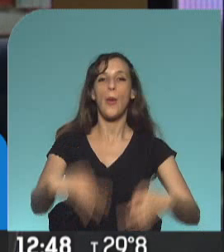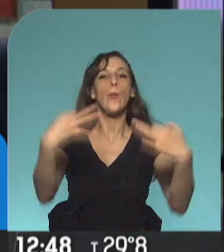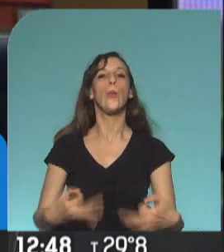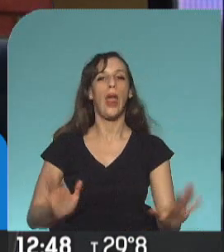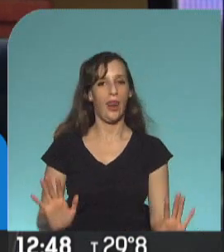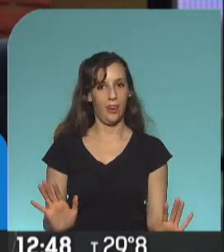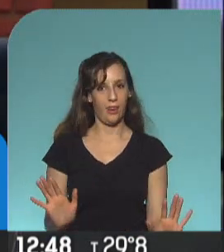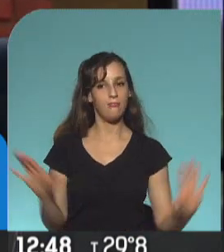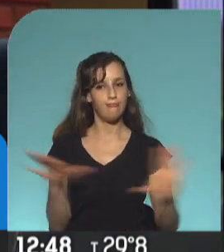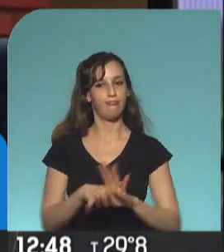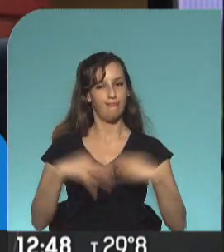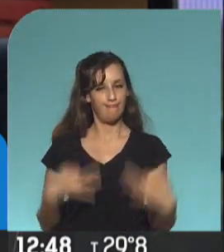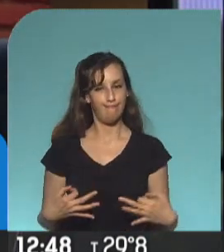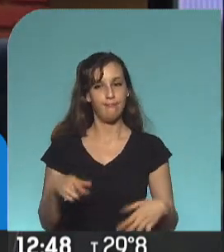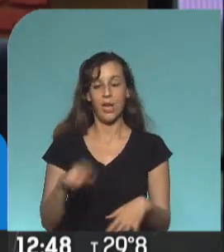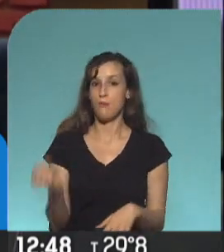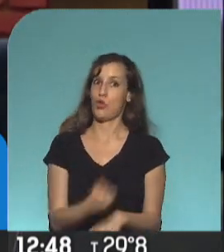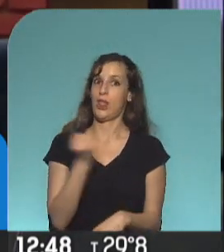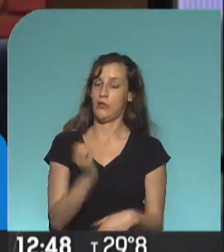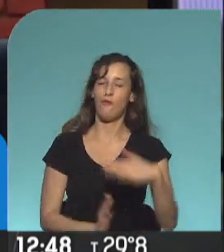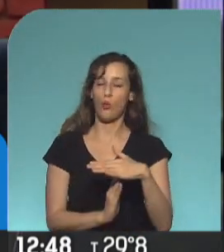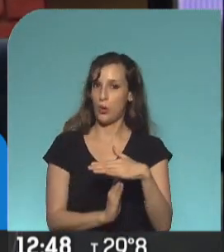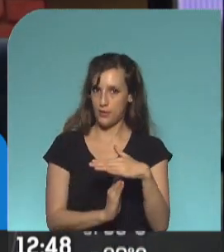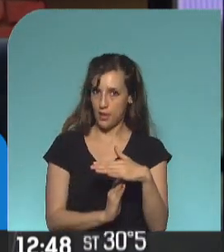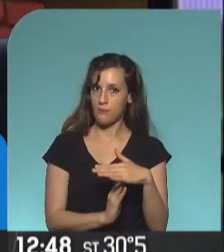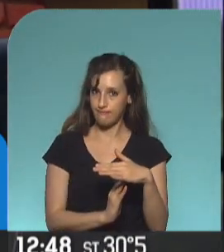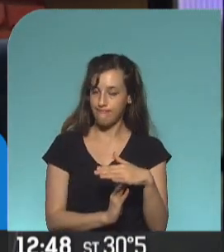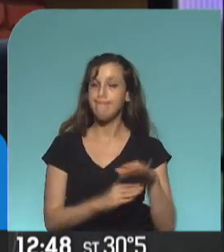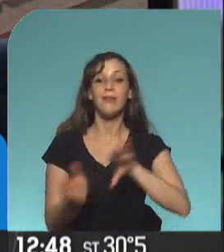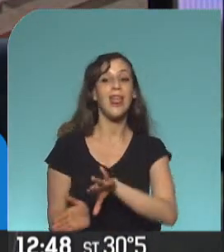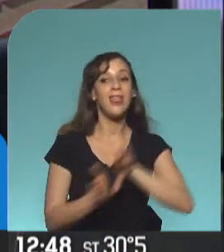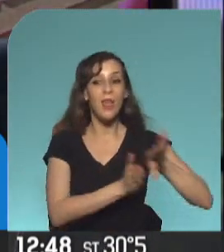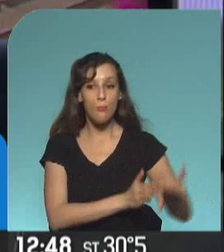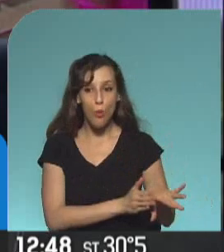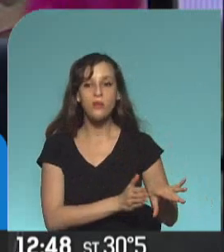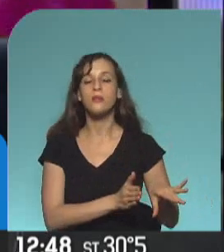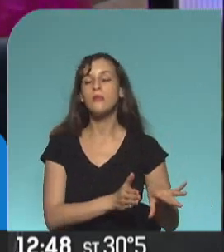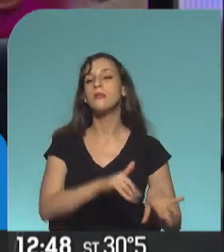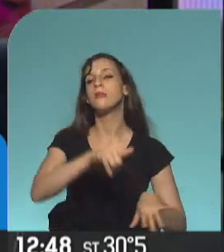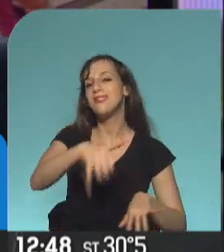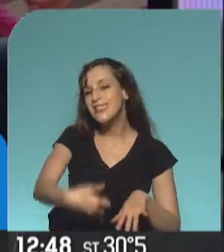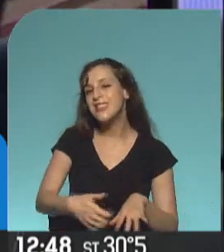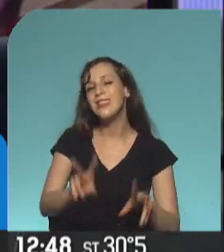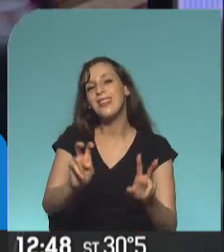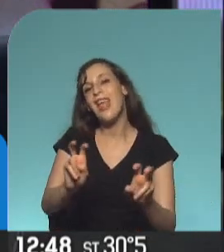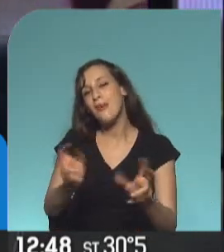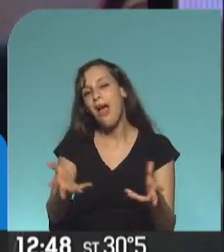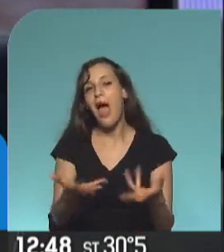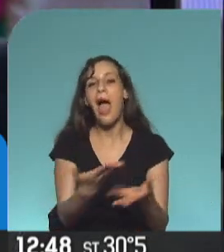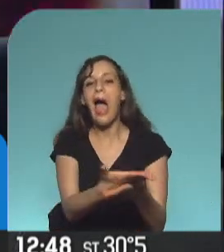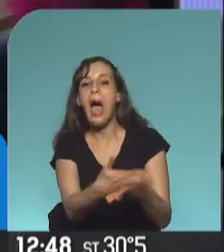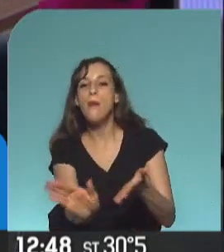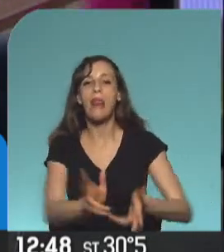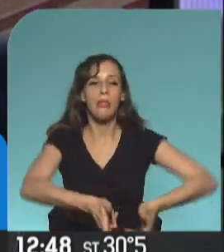condiciones, así que la infraestructura es fundamental. Después, bueno, por supuesto que hay cuestiones, además de